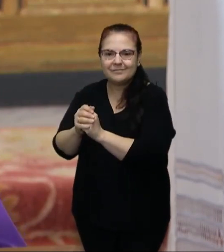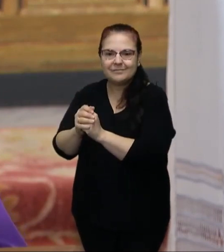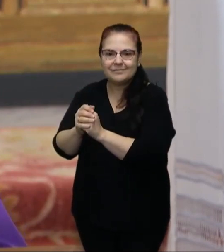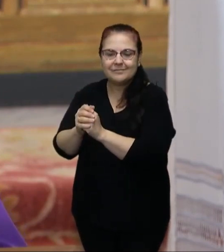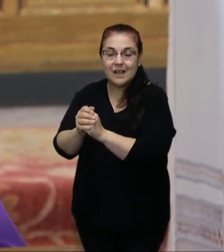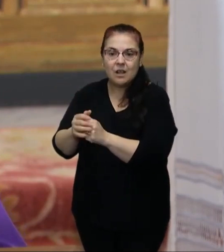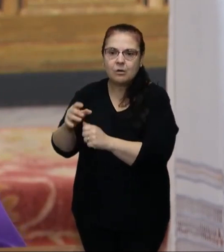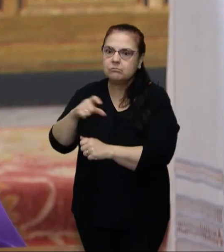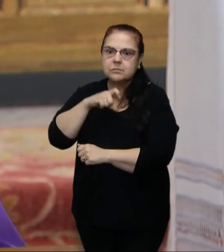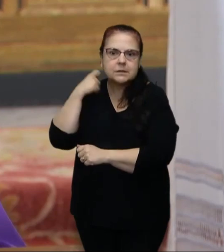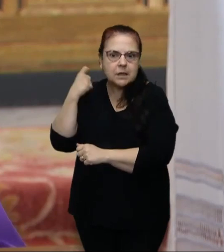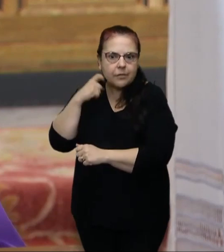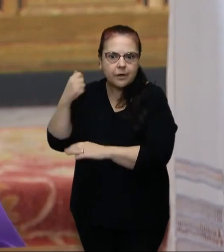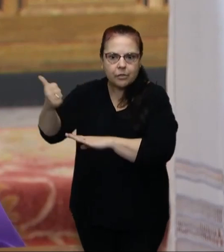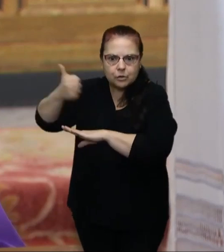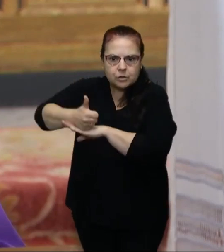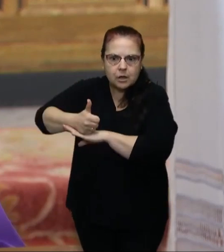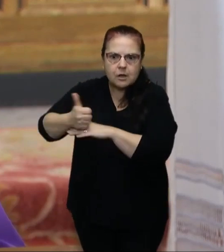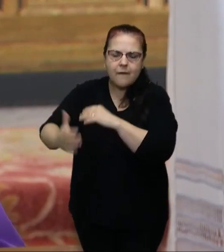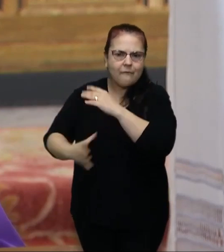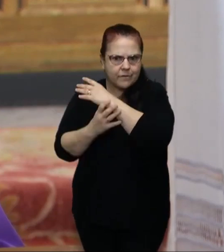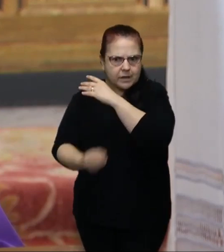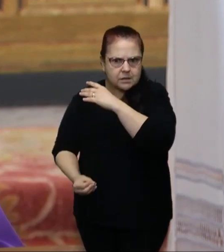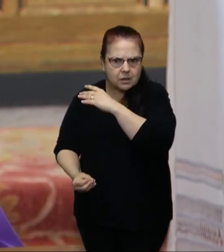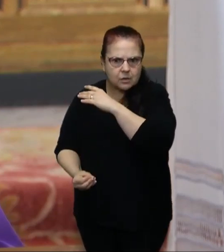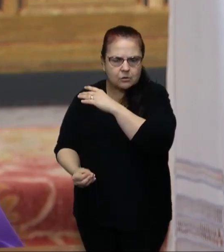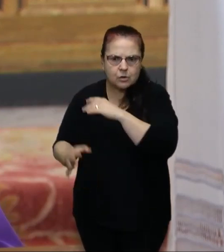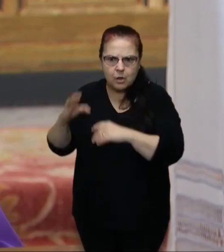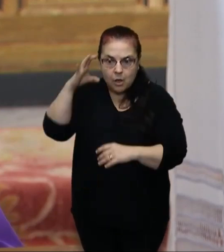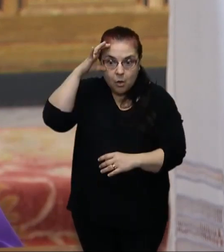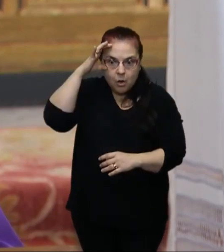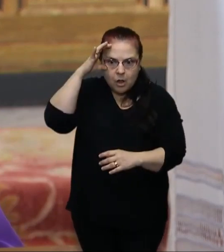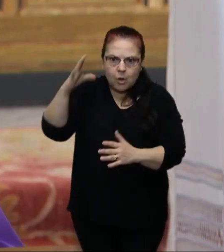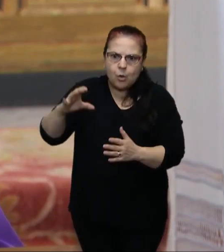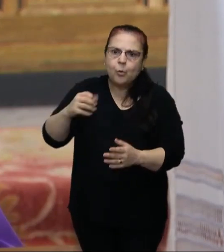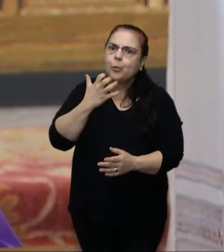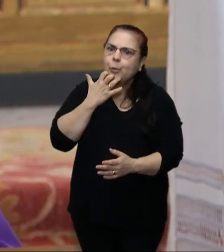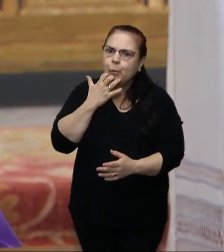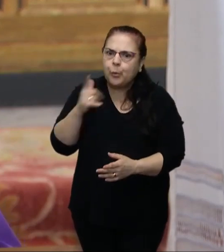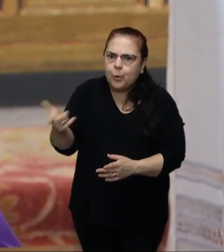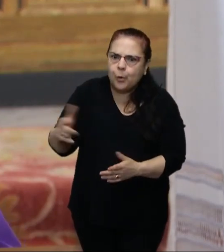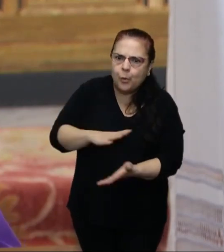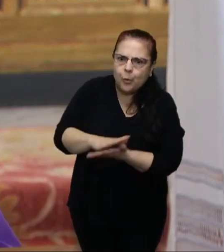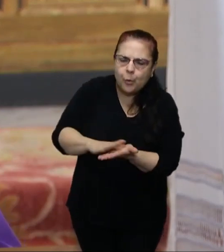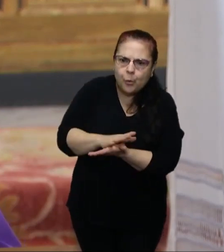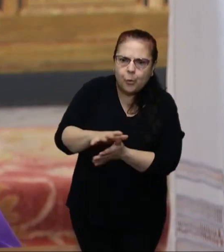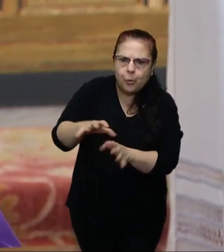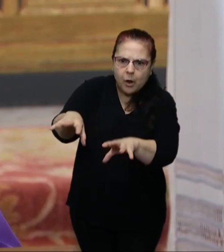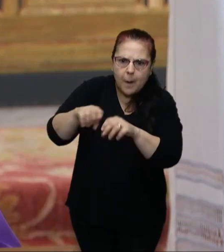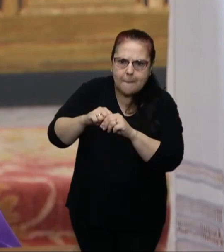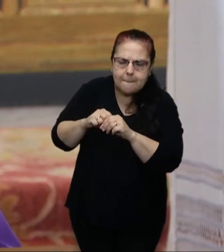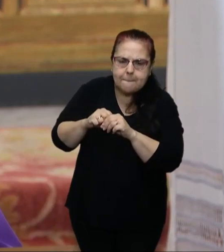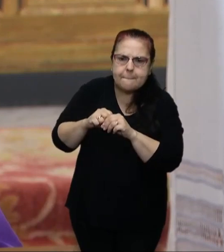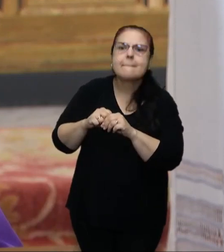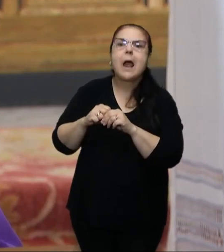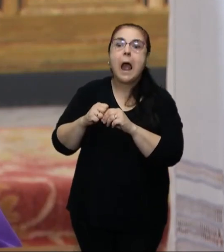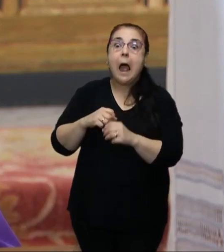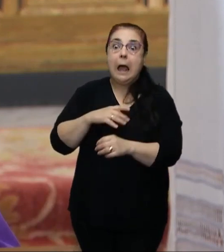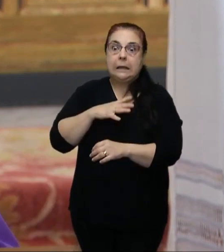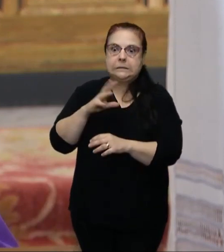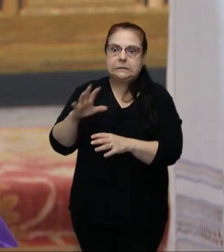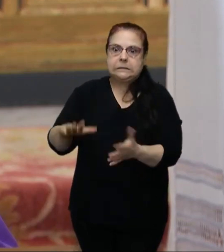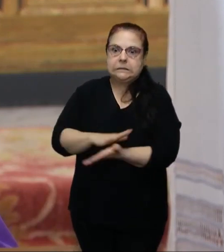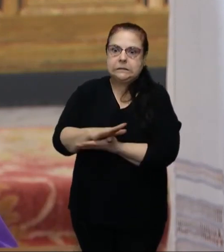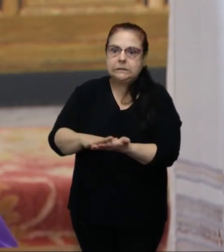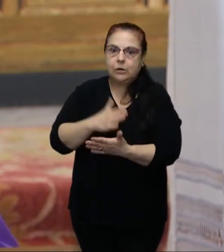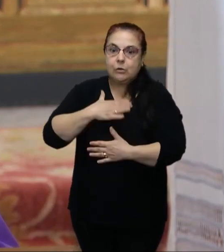Los sumos sacerdotes y los fariseos, al oír sus parábolas, comprendieron que hablaba de ellos, y